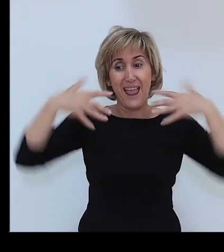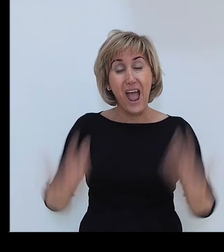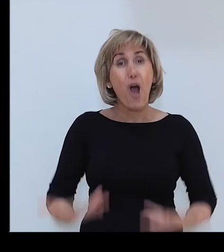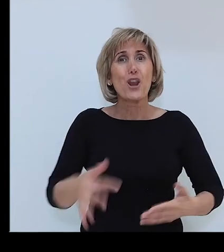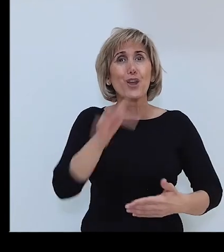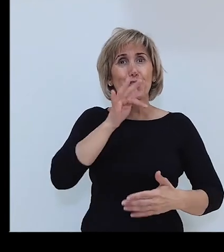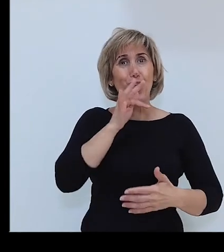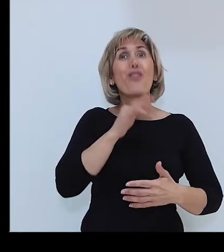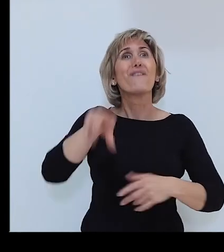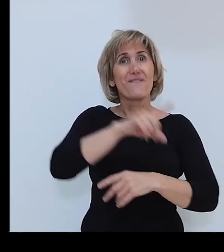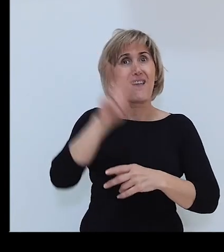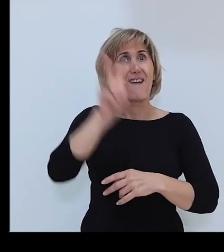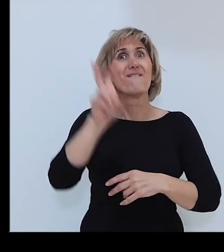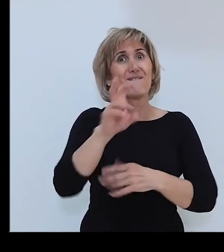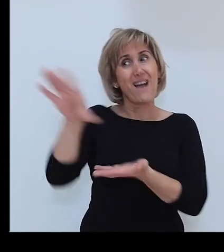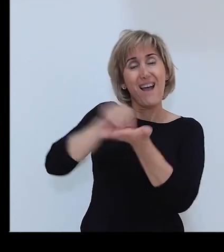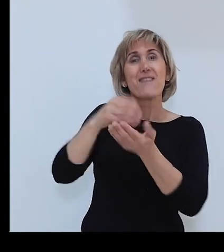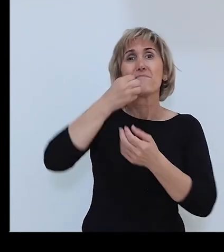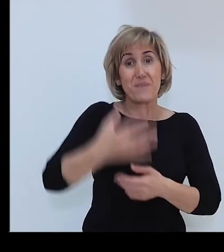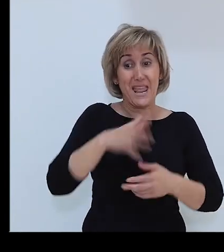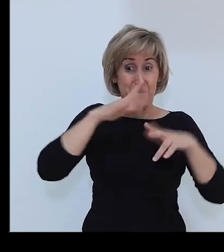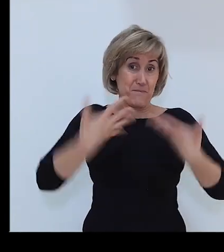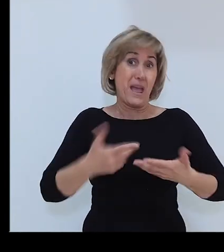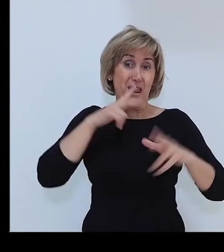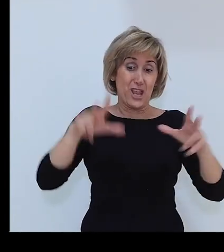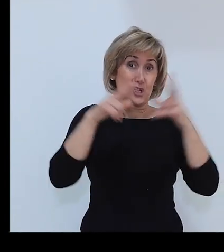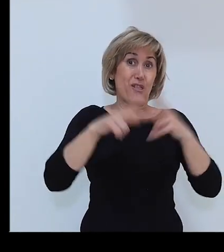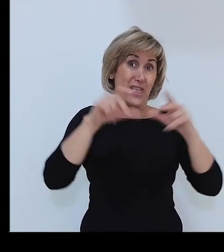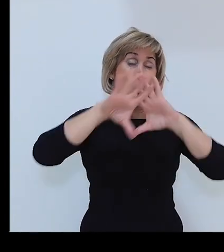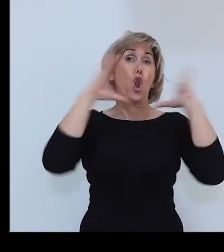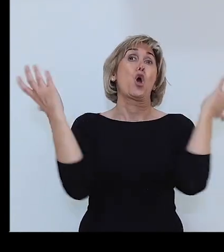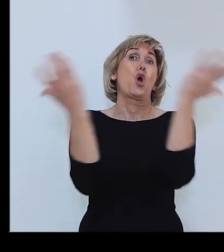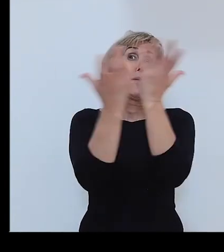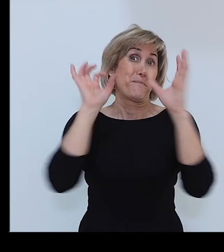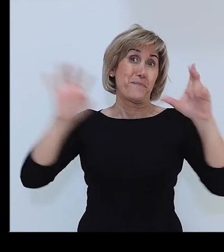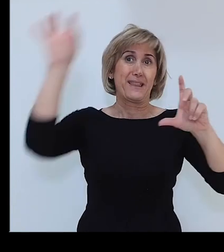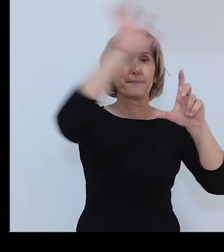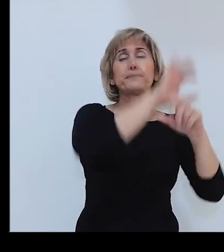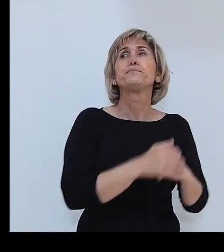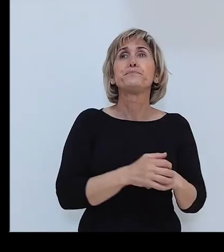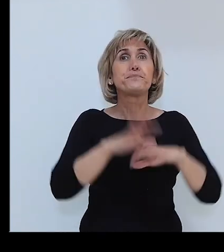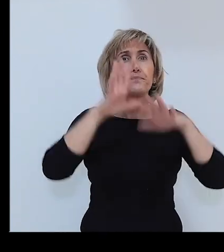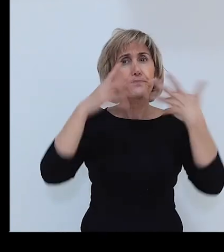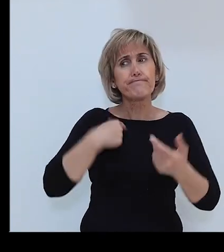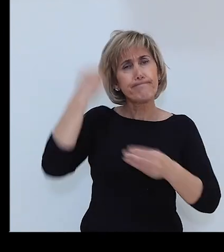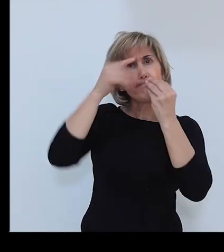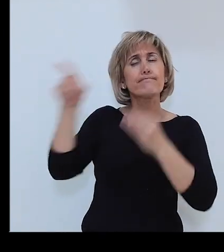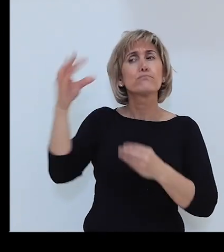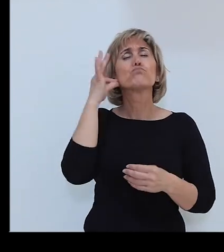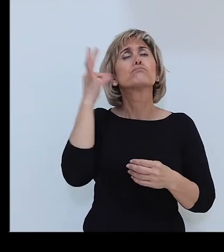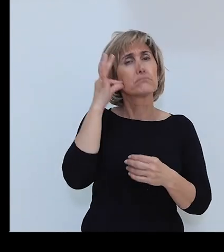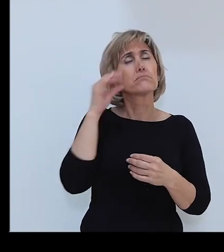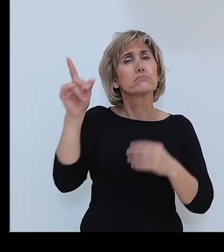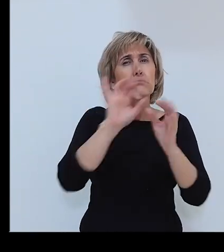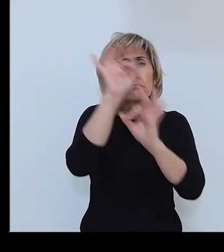siendo, es una clásica, porque sus temas siguen siendo de actualidad para hoy, y para nuestras sociedades, más